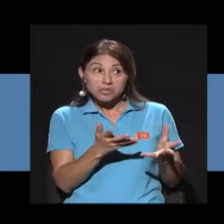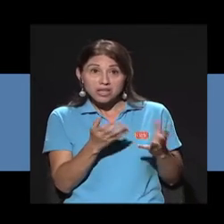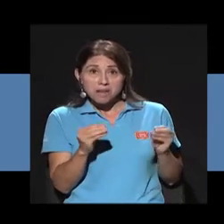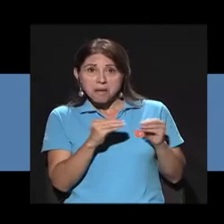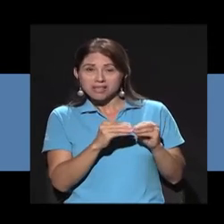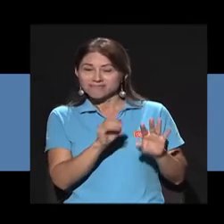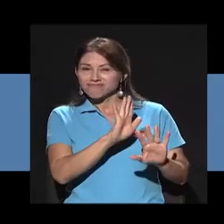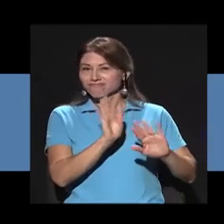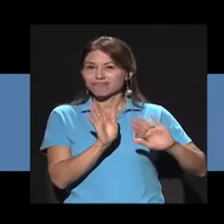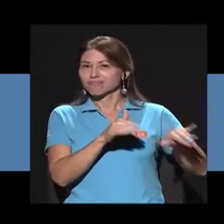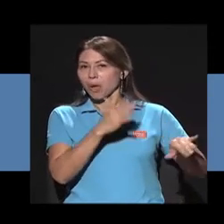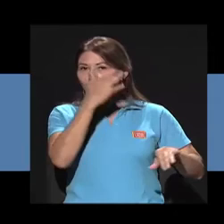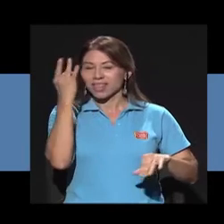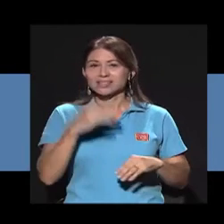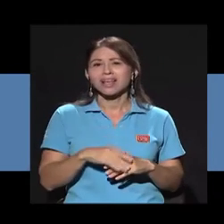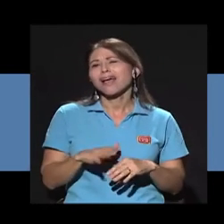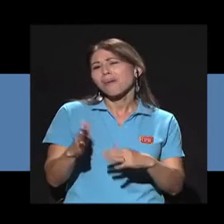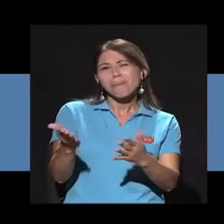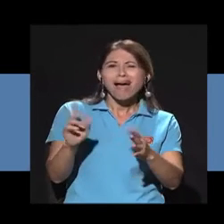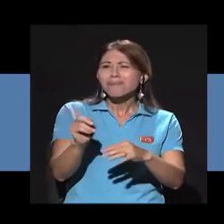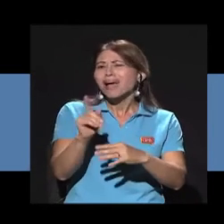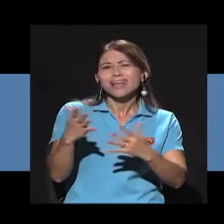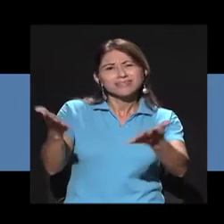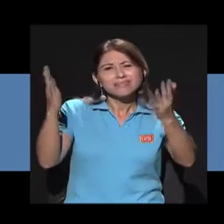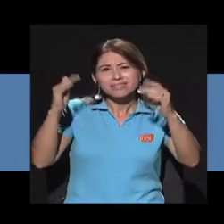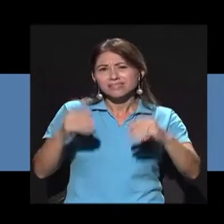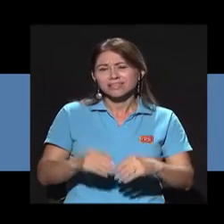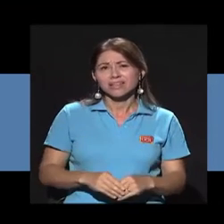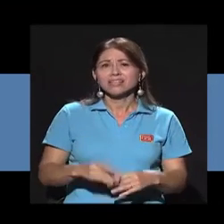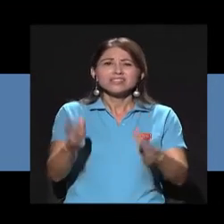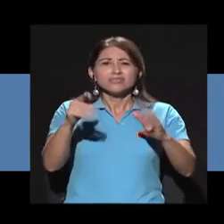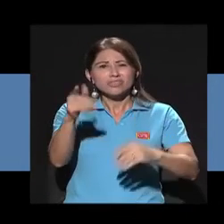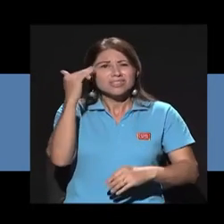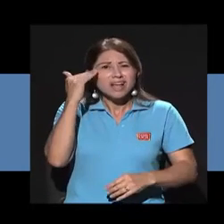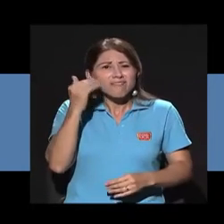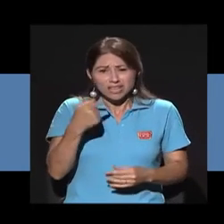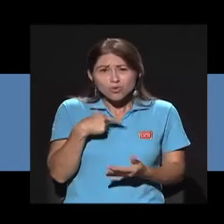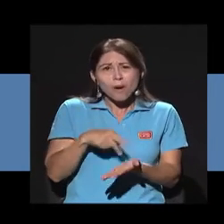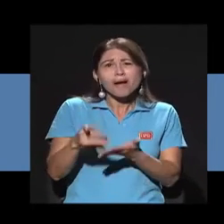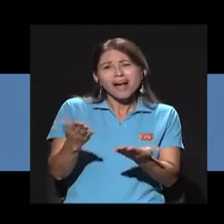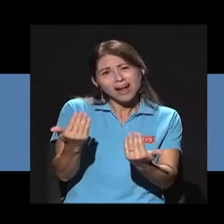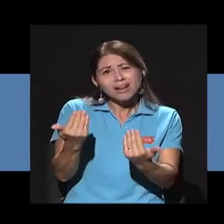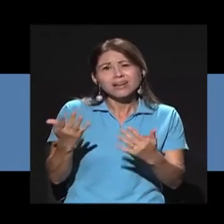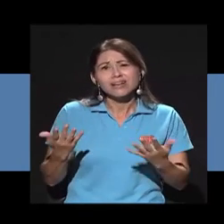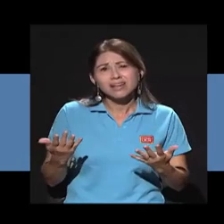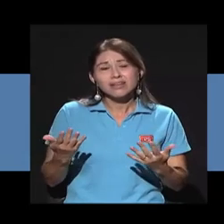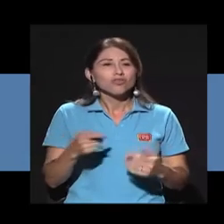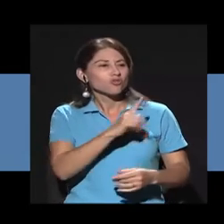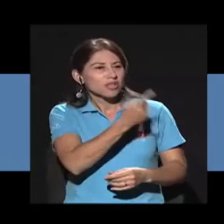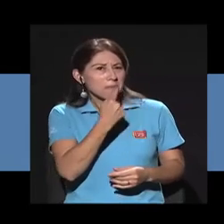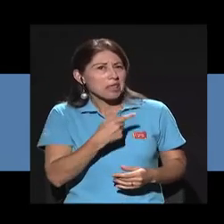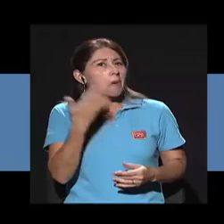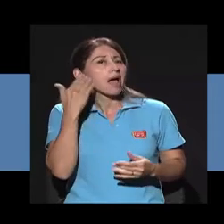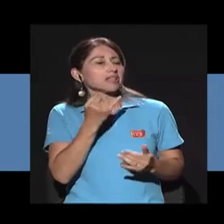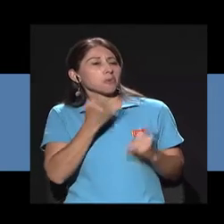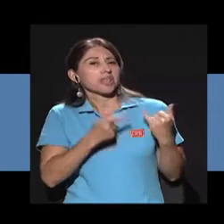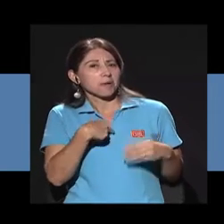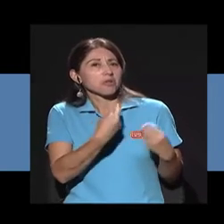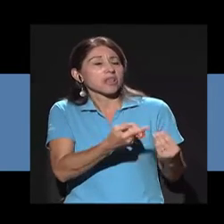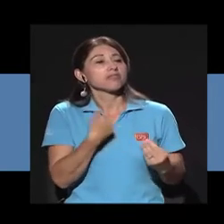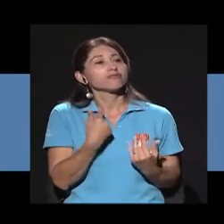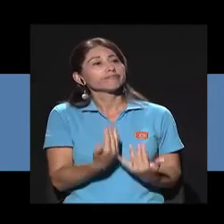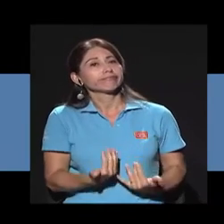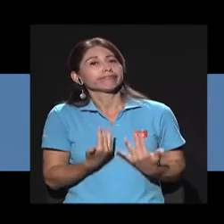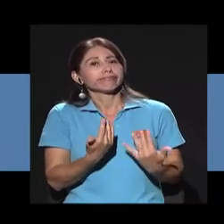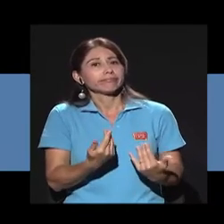Si vinís por más, olvídate. Mae, Tony, mae, no agarre la vara, mae. Usted sabe que yo lo voy a pagar. Eso me dijiste con la última